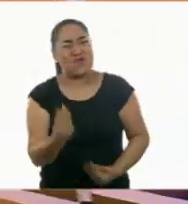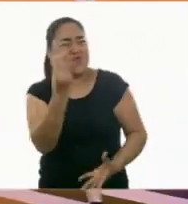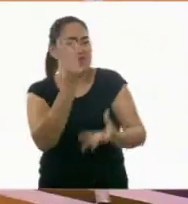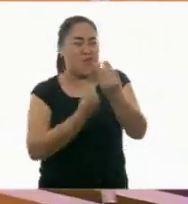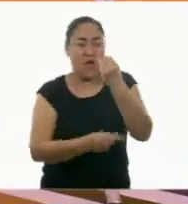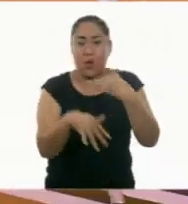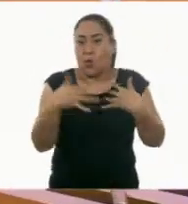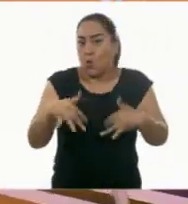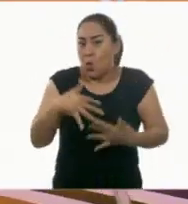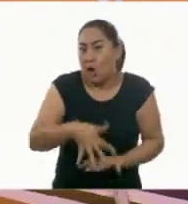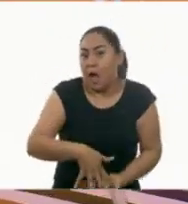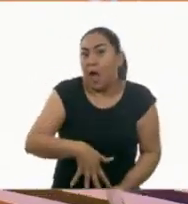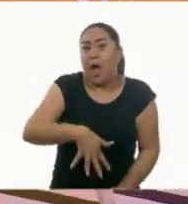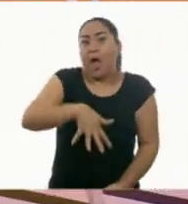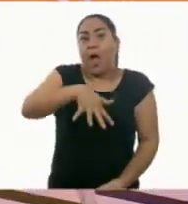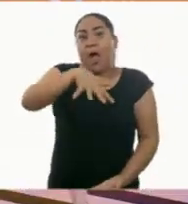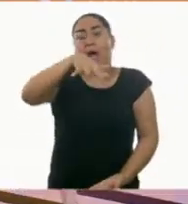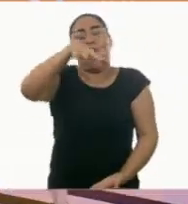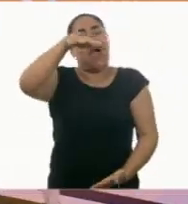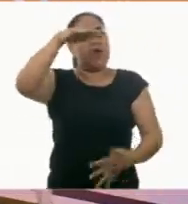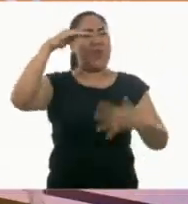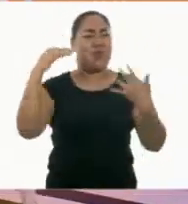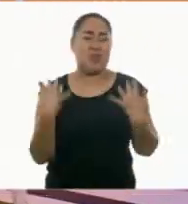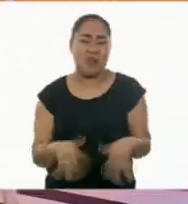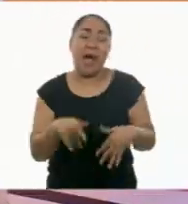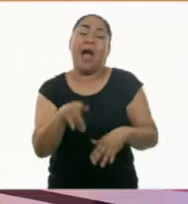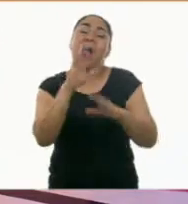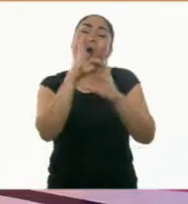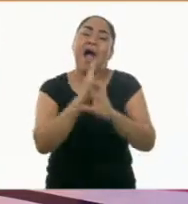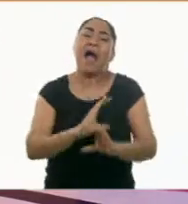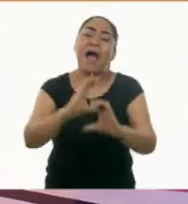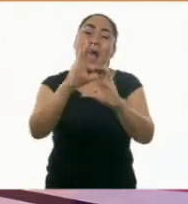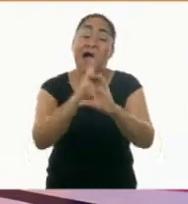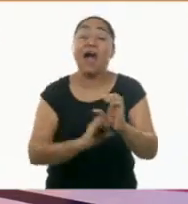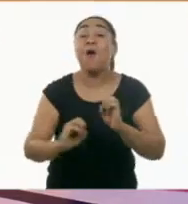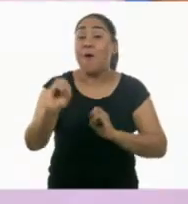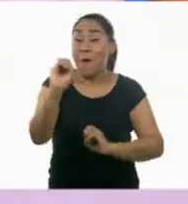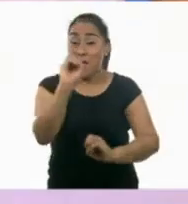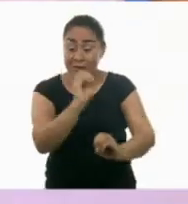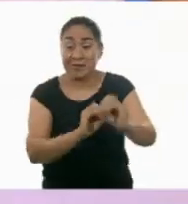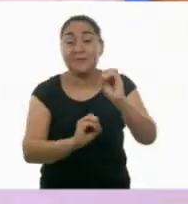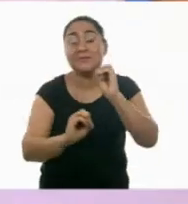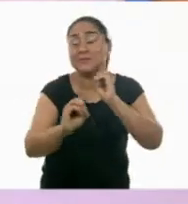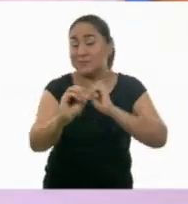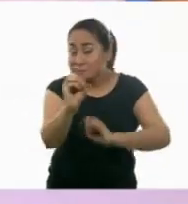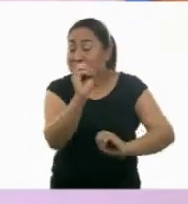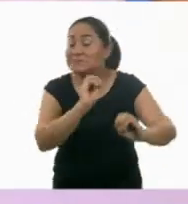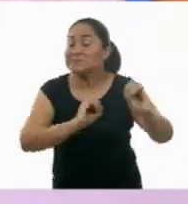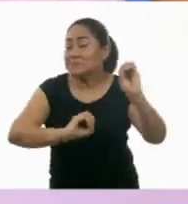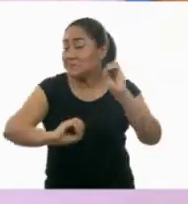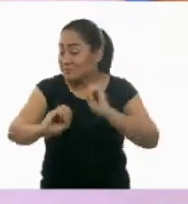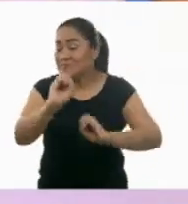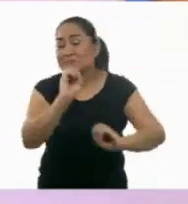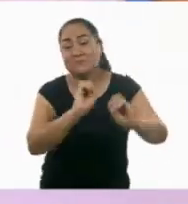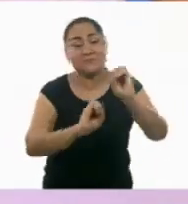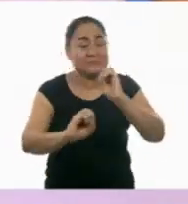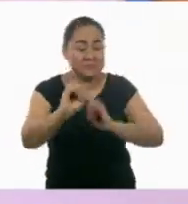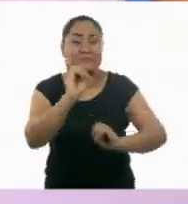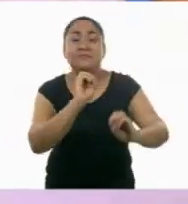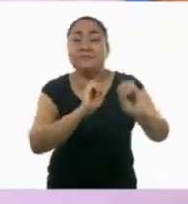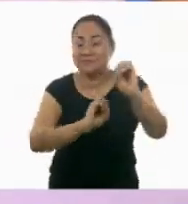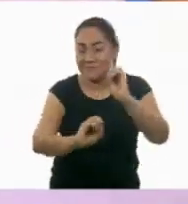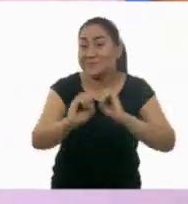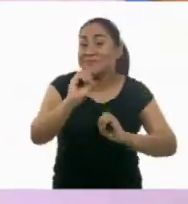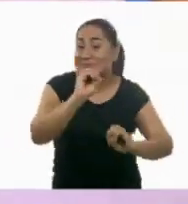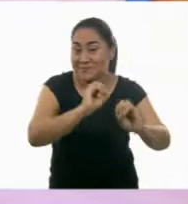muy majestuoso y cantaba con o o o o o o o o o o o o